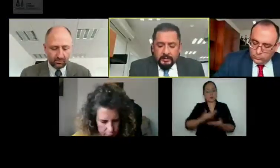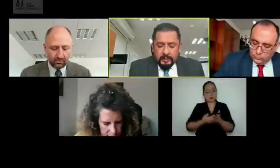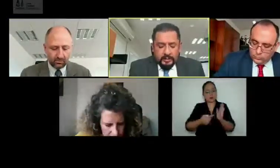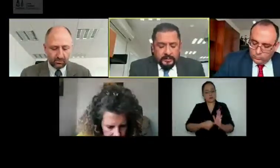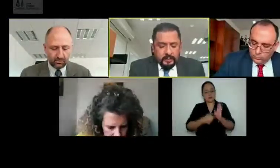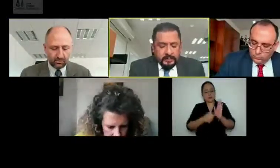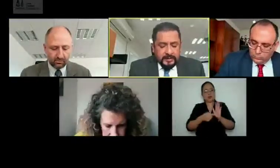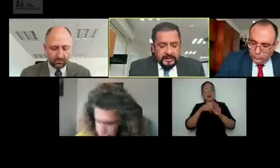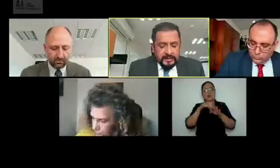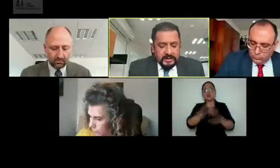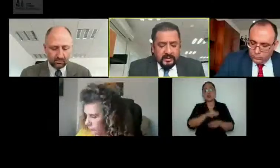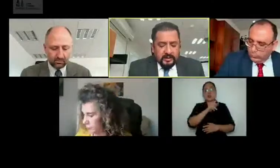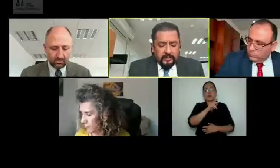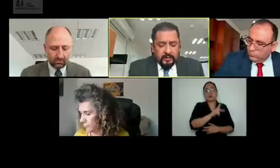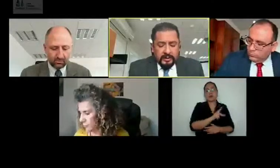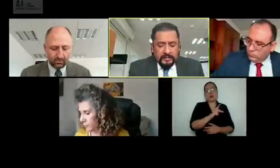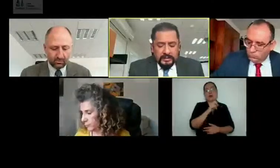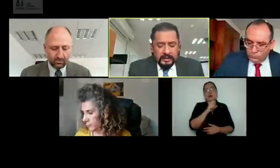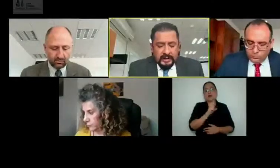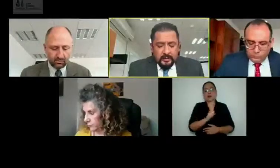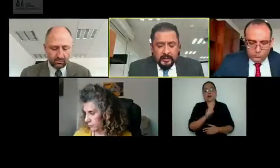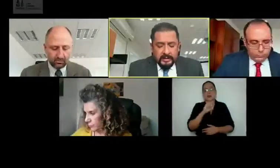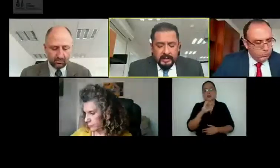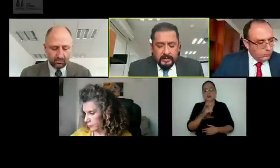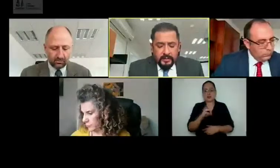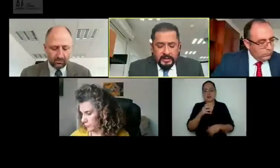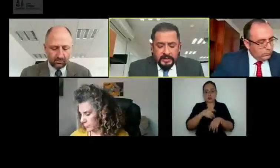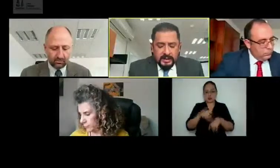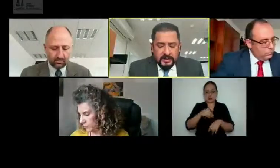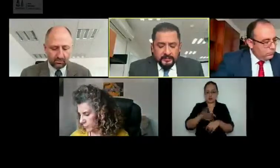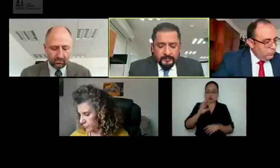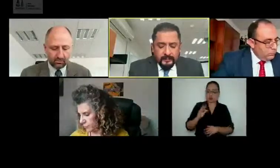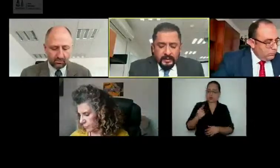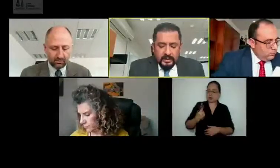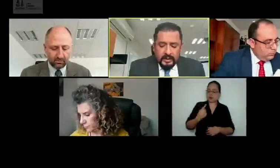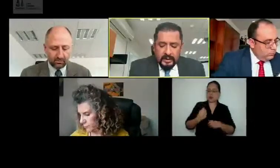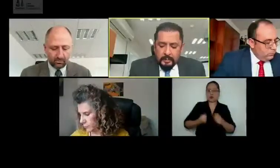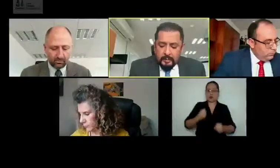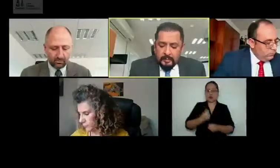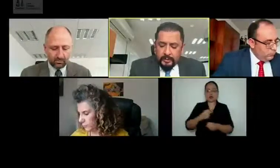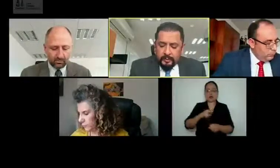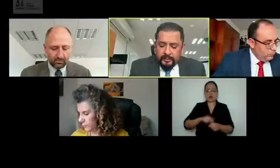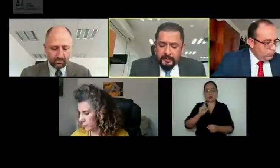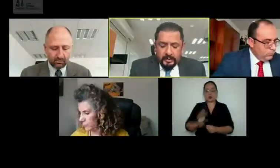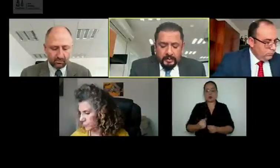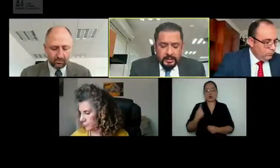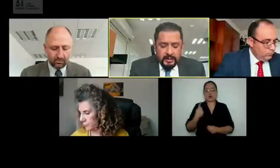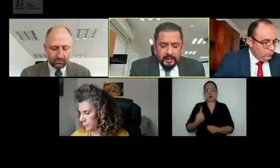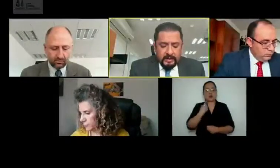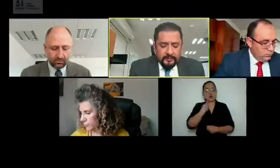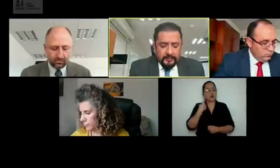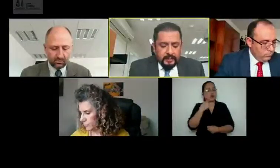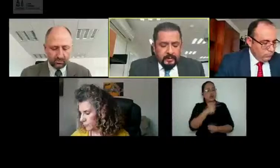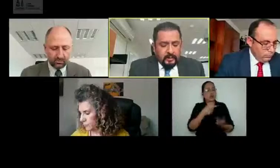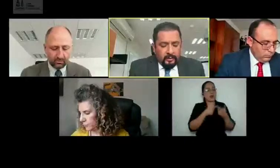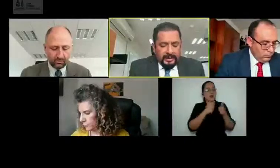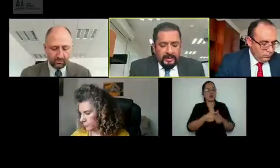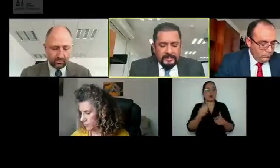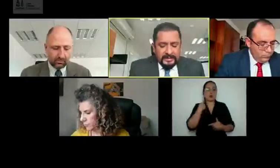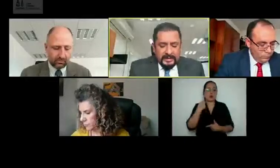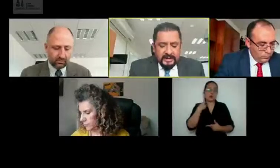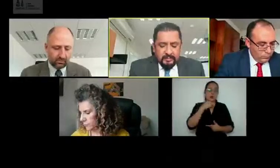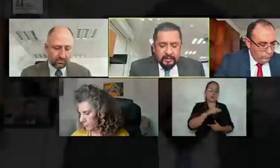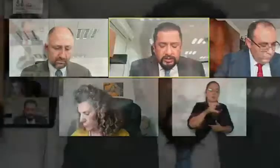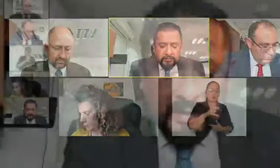relativo al procedimiento especial sancionador de órgano central 41 de este año, que promovió Movimiento Ciudadano contra